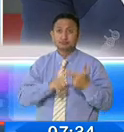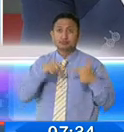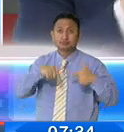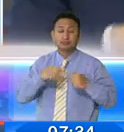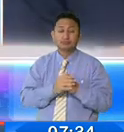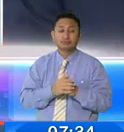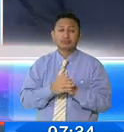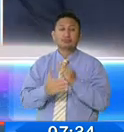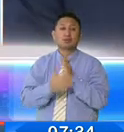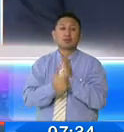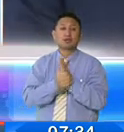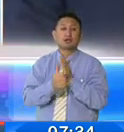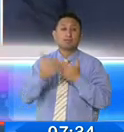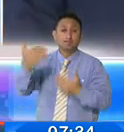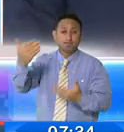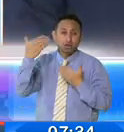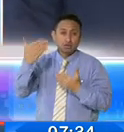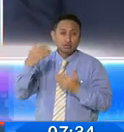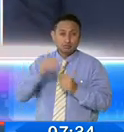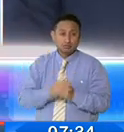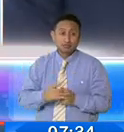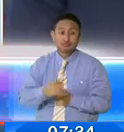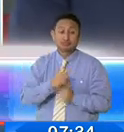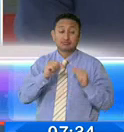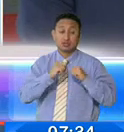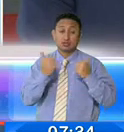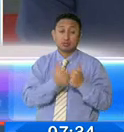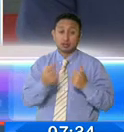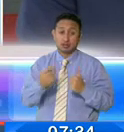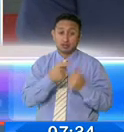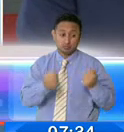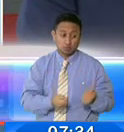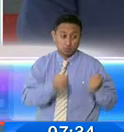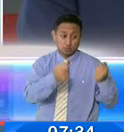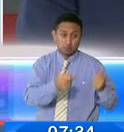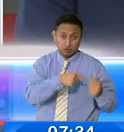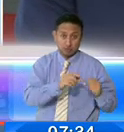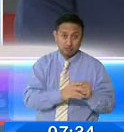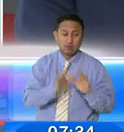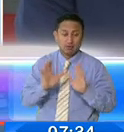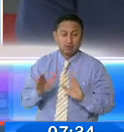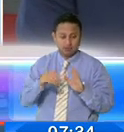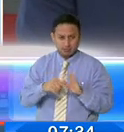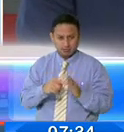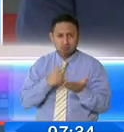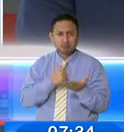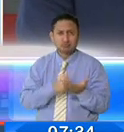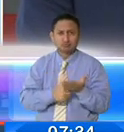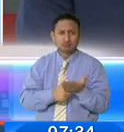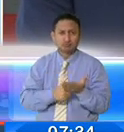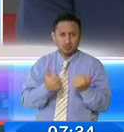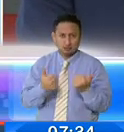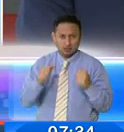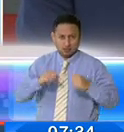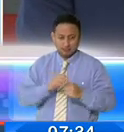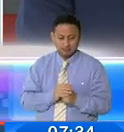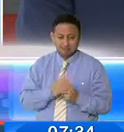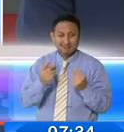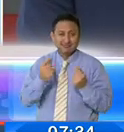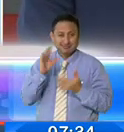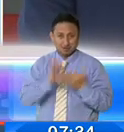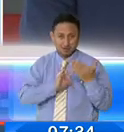y la sensibilidad en la Asamblea Nacional para que cuando lleguen se las trate adecuadamente, se las debata y se aprueben lo más rápidamente